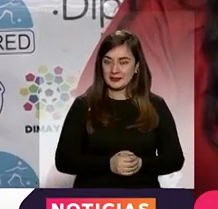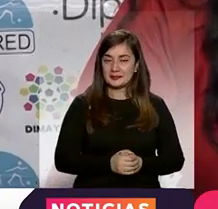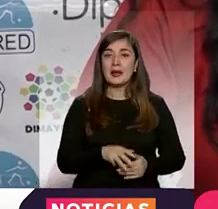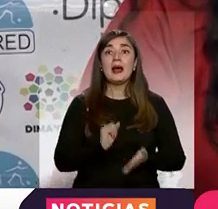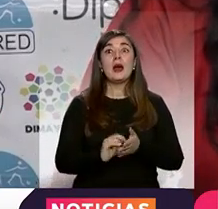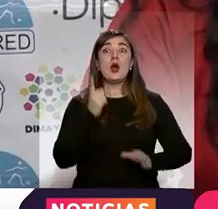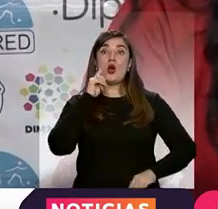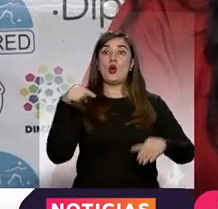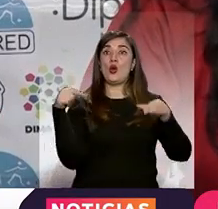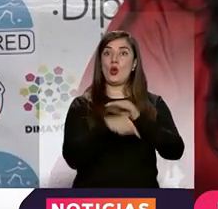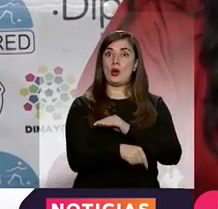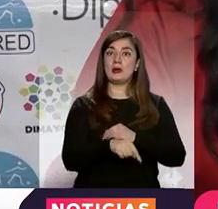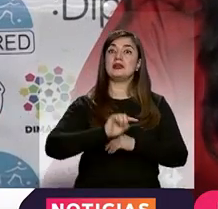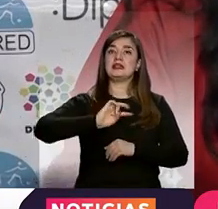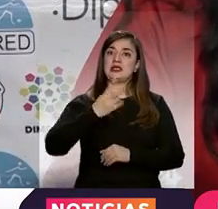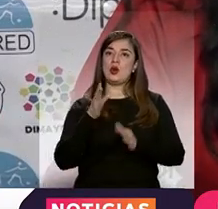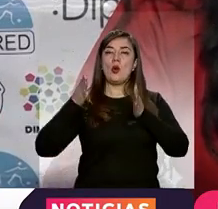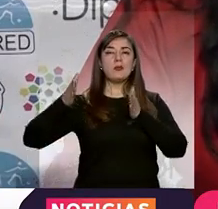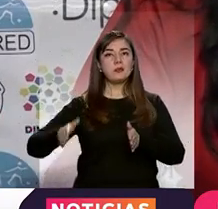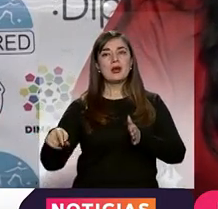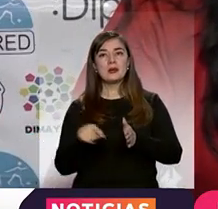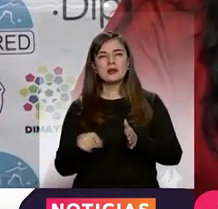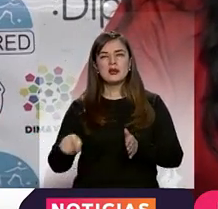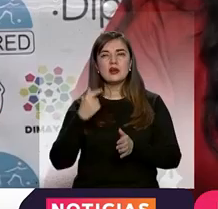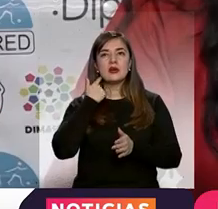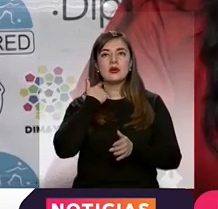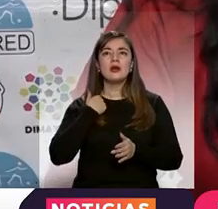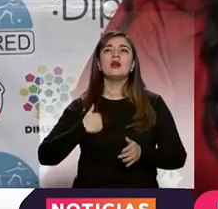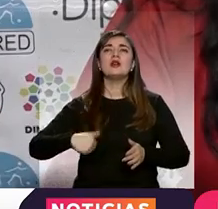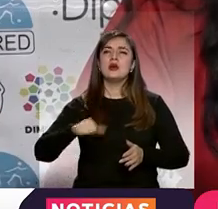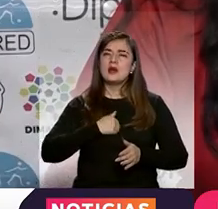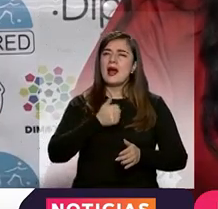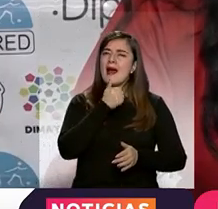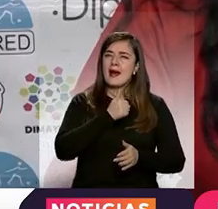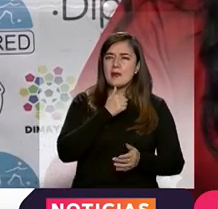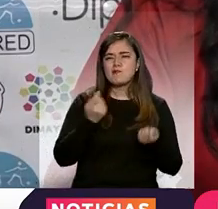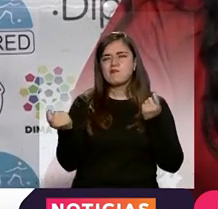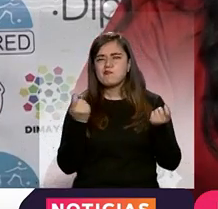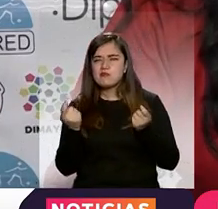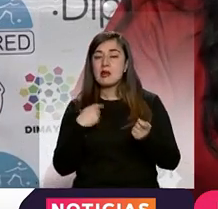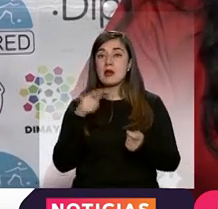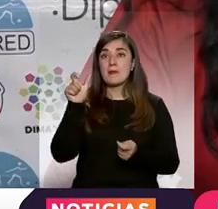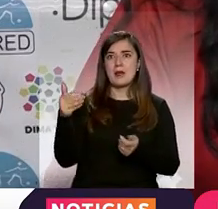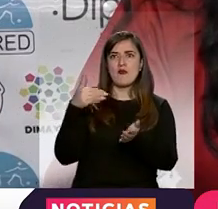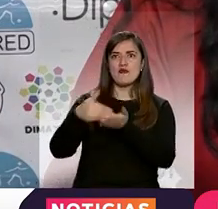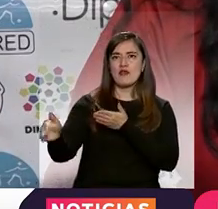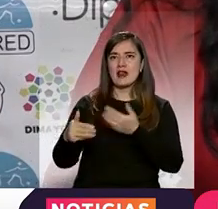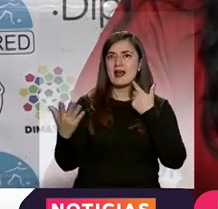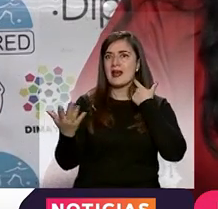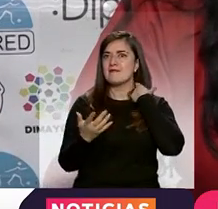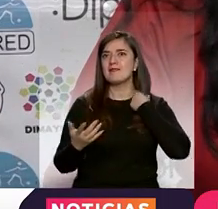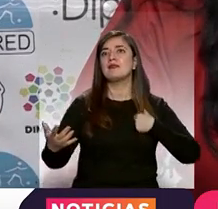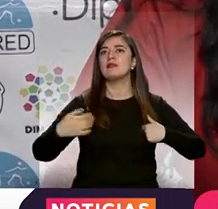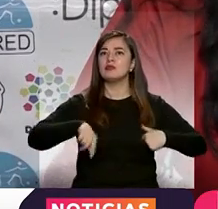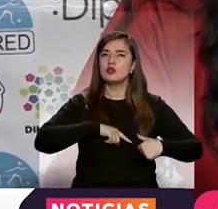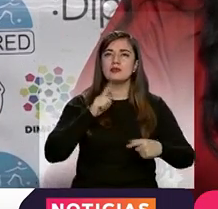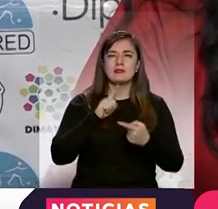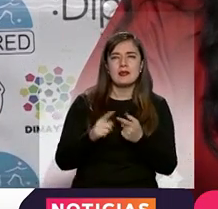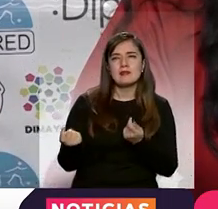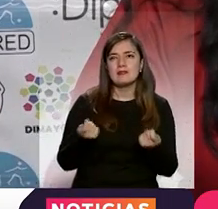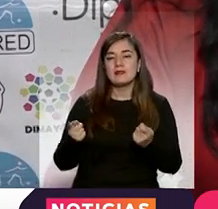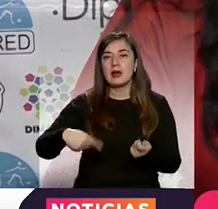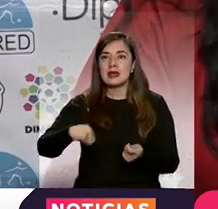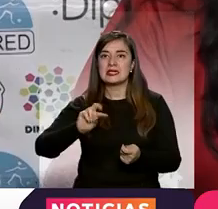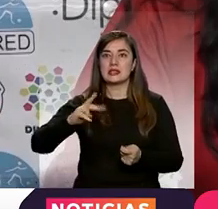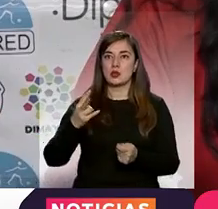tiempo del equipo y en el segundo tiempo lo aguantamos con orden después de la expulsión. Y bueno, con 10 jugadoras en